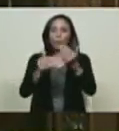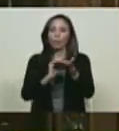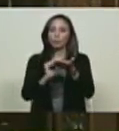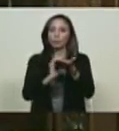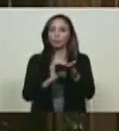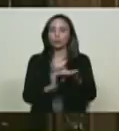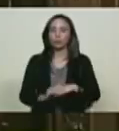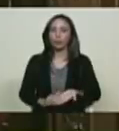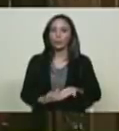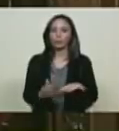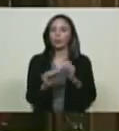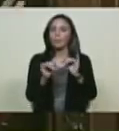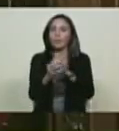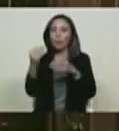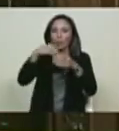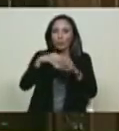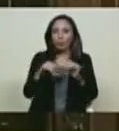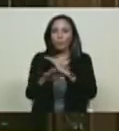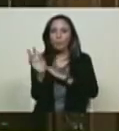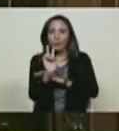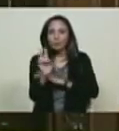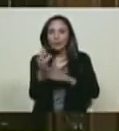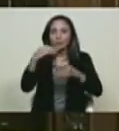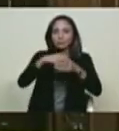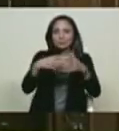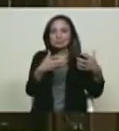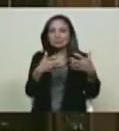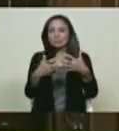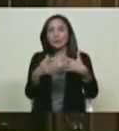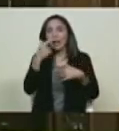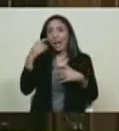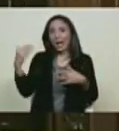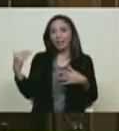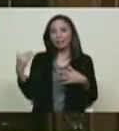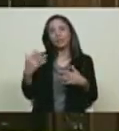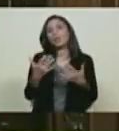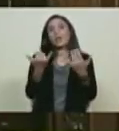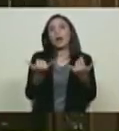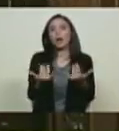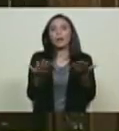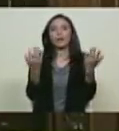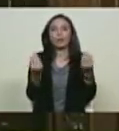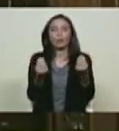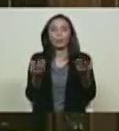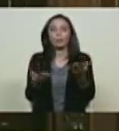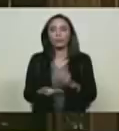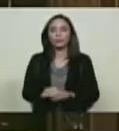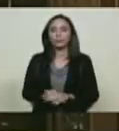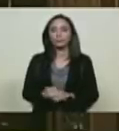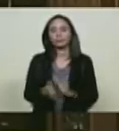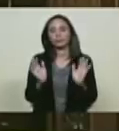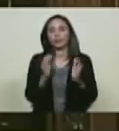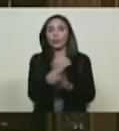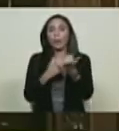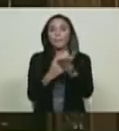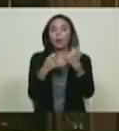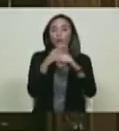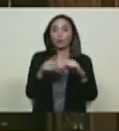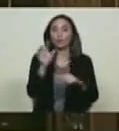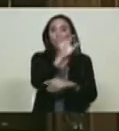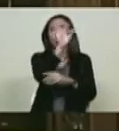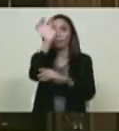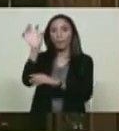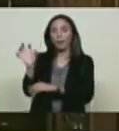en luchas internas de Venezuela, entre venezolanos. Ahora es con el apoyo de la